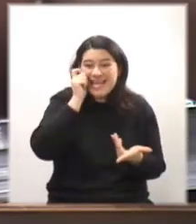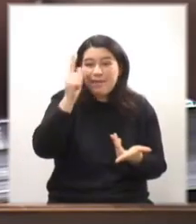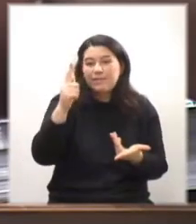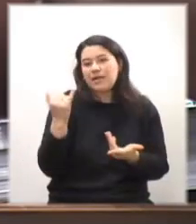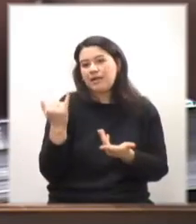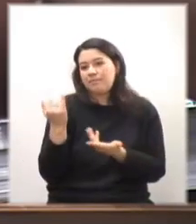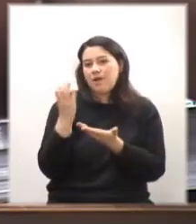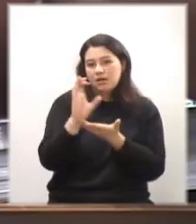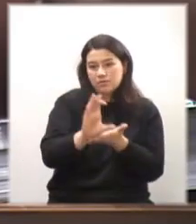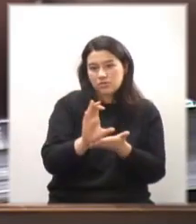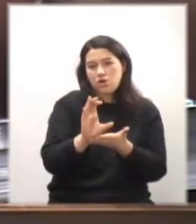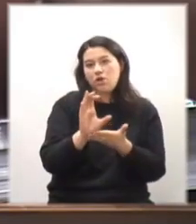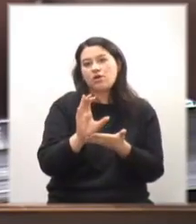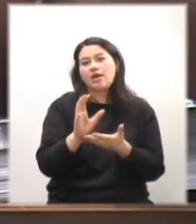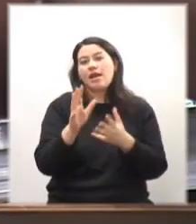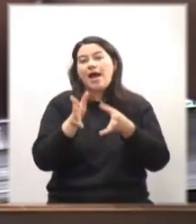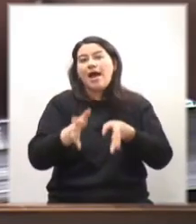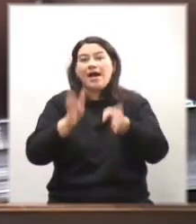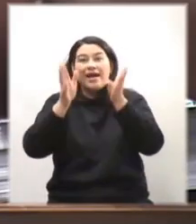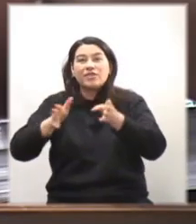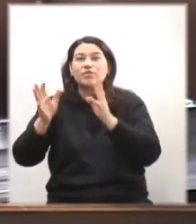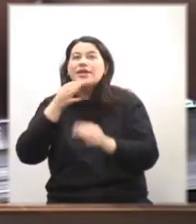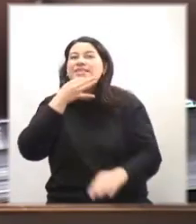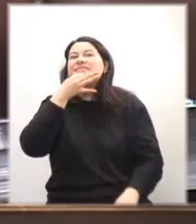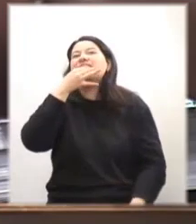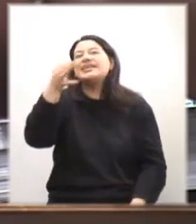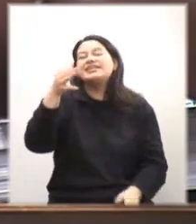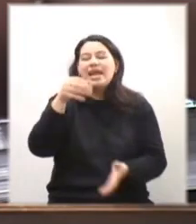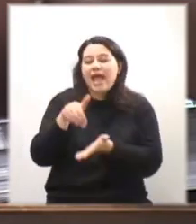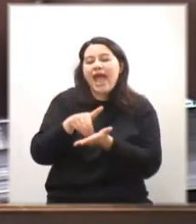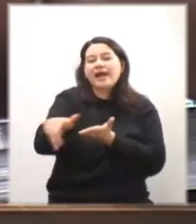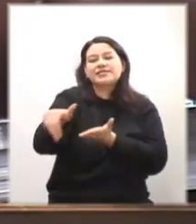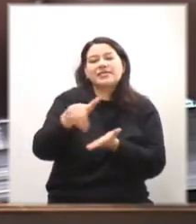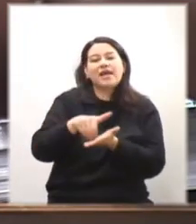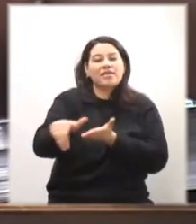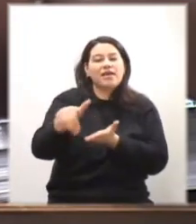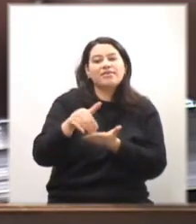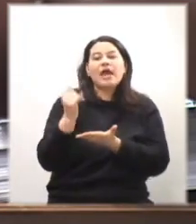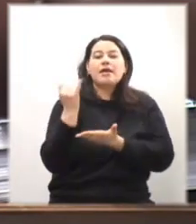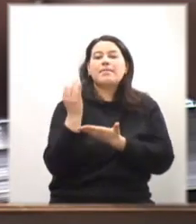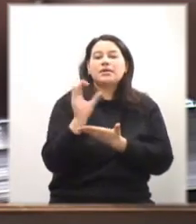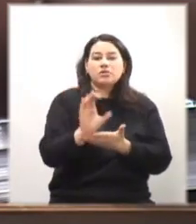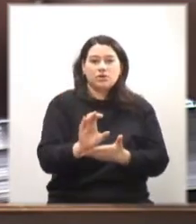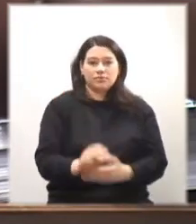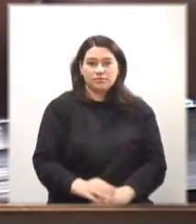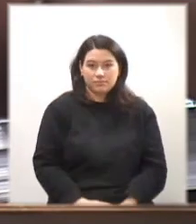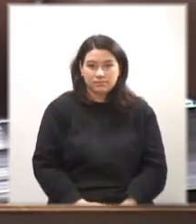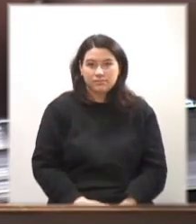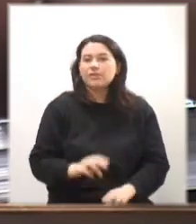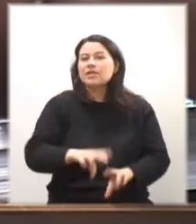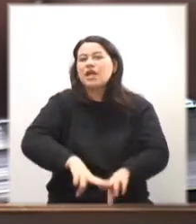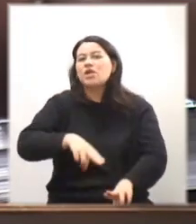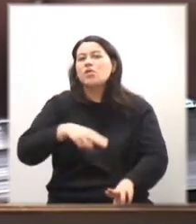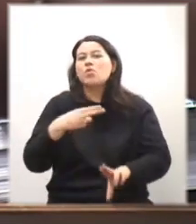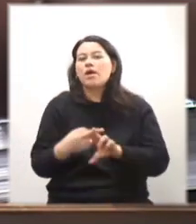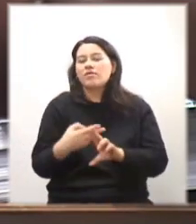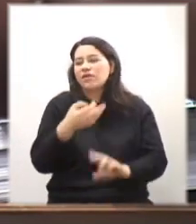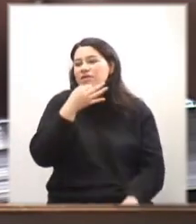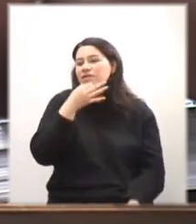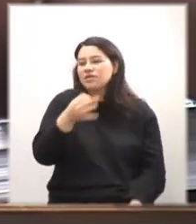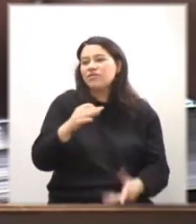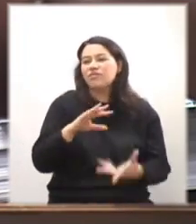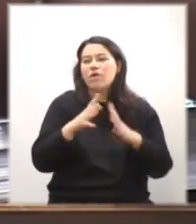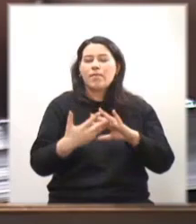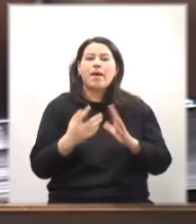en la inversión en infraestructura lo llaman excedente de inversiones. Y lo vuelven a